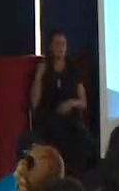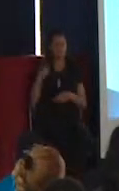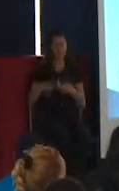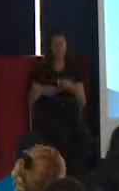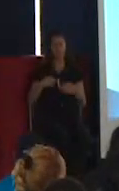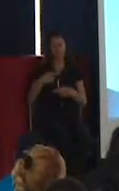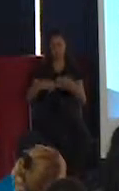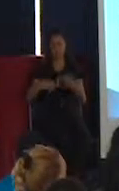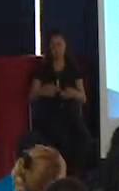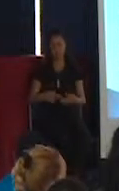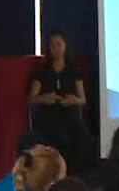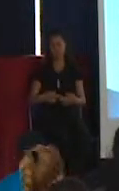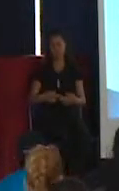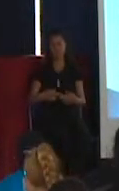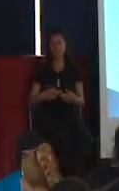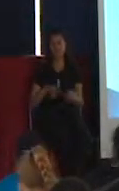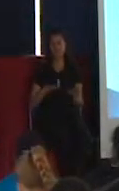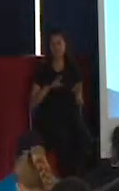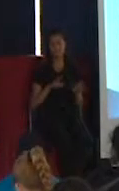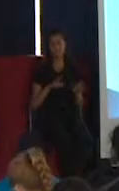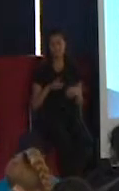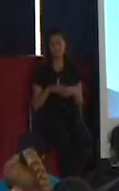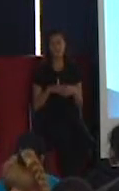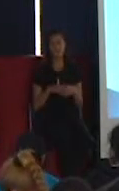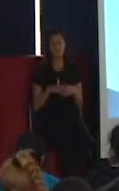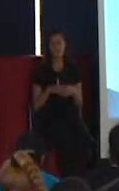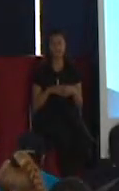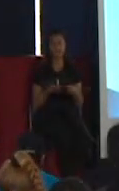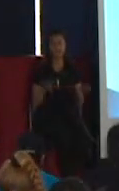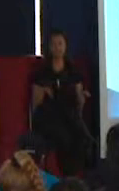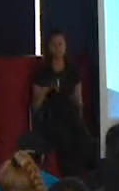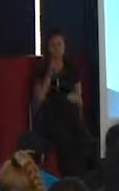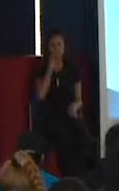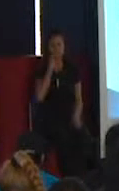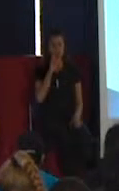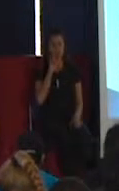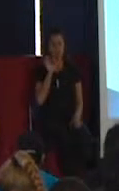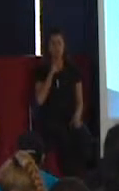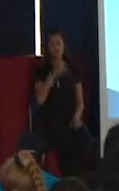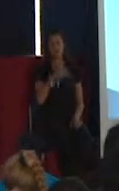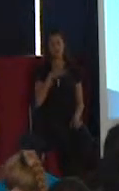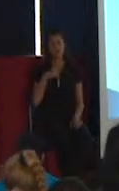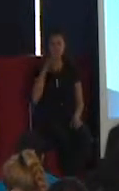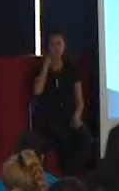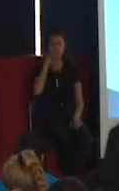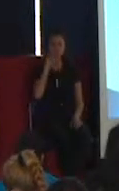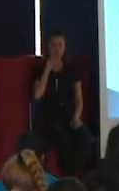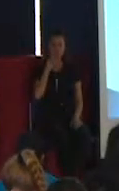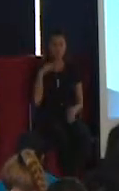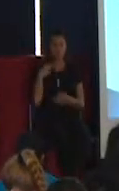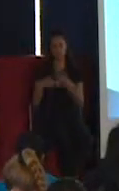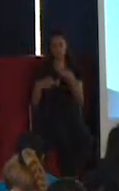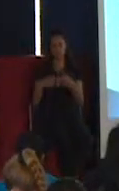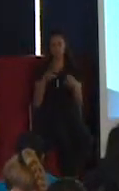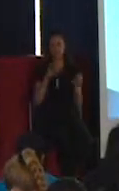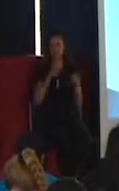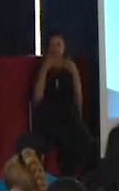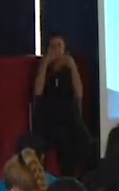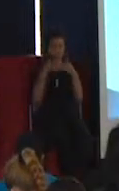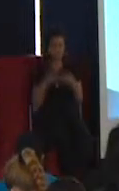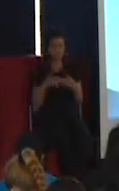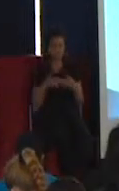reproductiva en la actividad sexual o salud sexual y reproductiva de las personas con